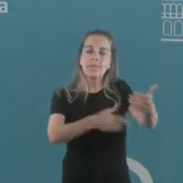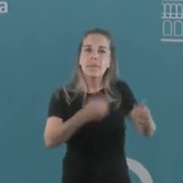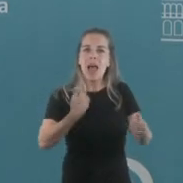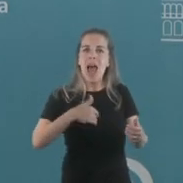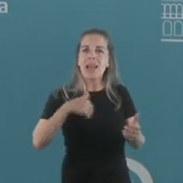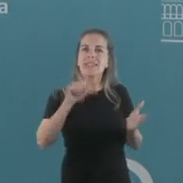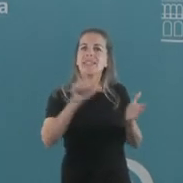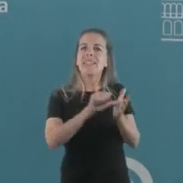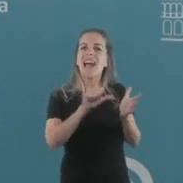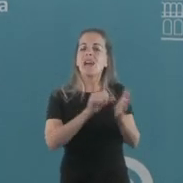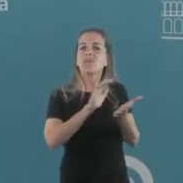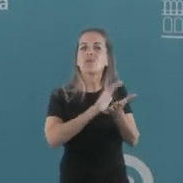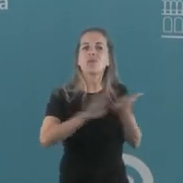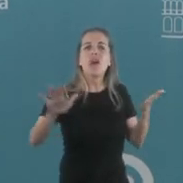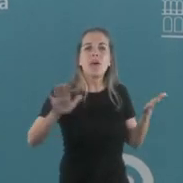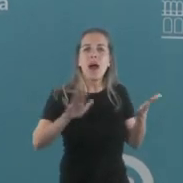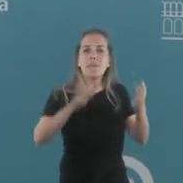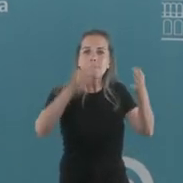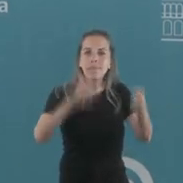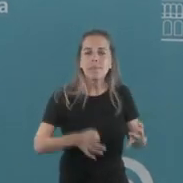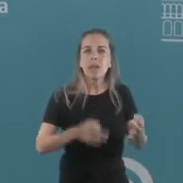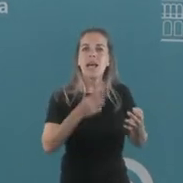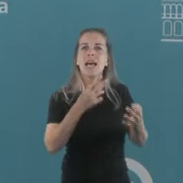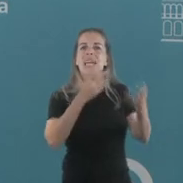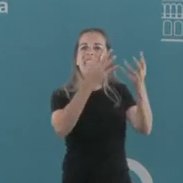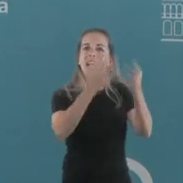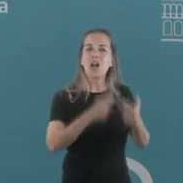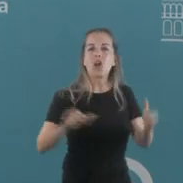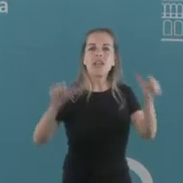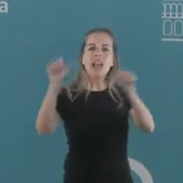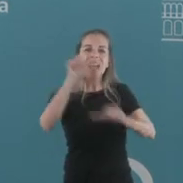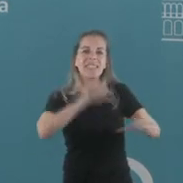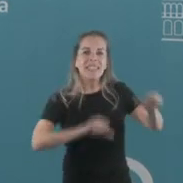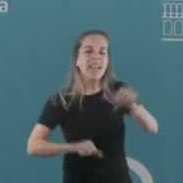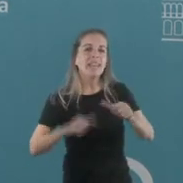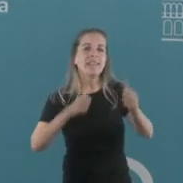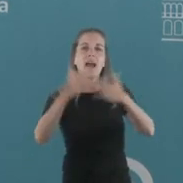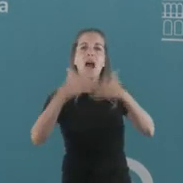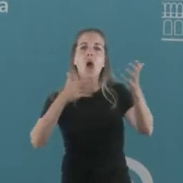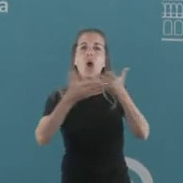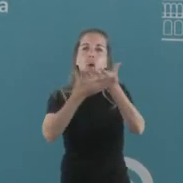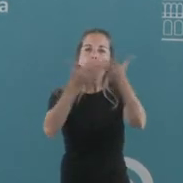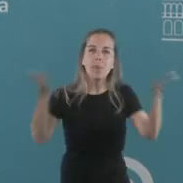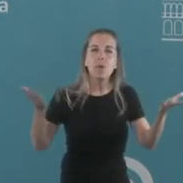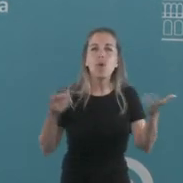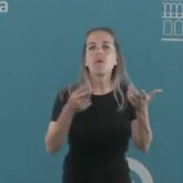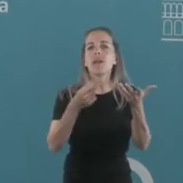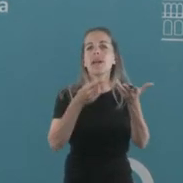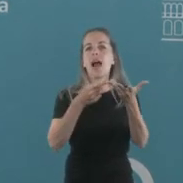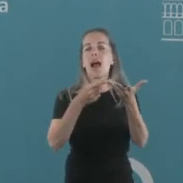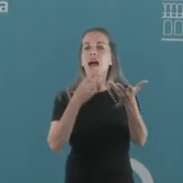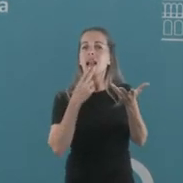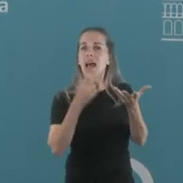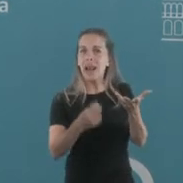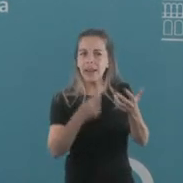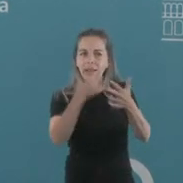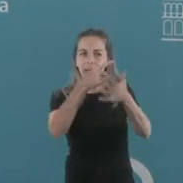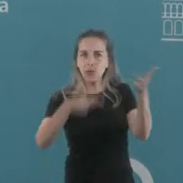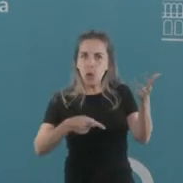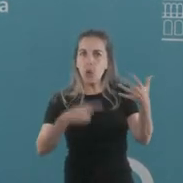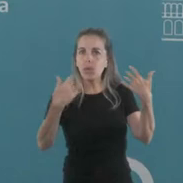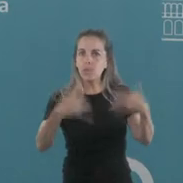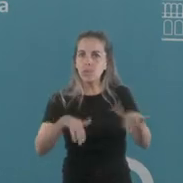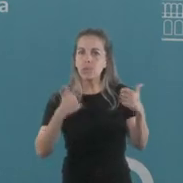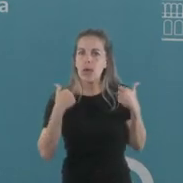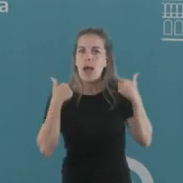nueva matriz productiva, donde la tecnología, la ciencia, la obra pública, la energía están siendo realmente